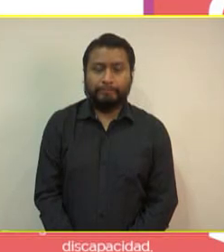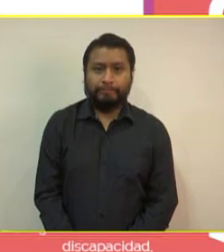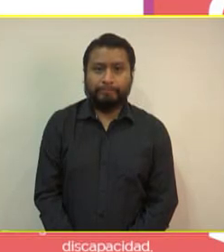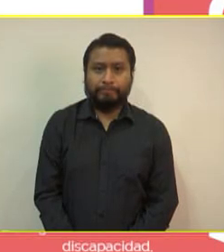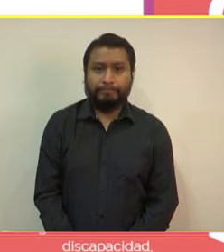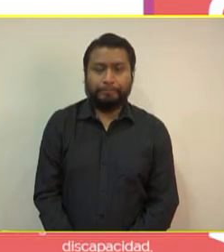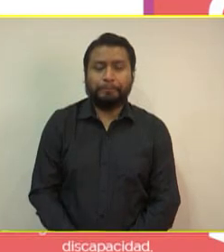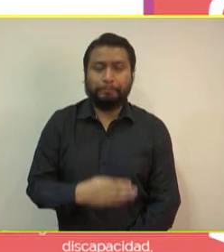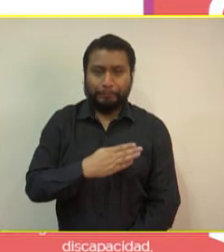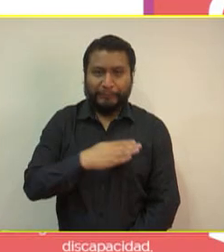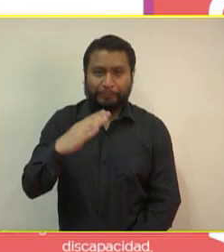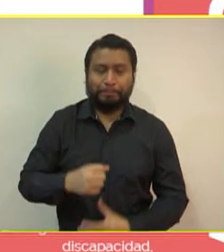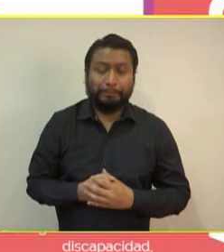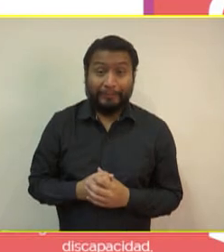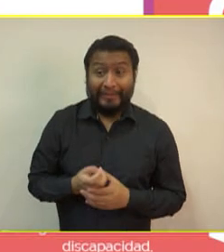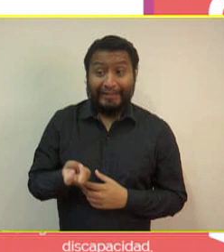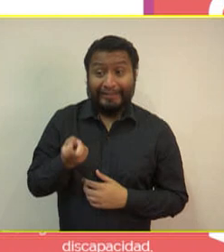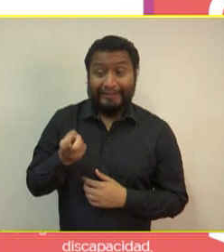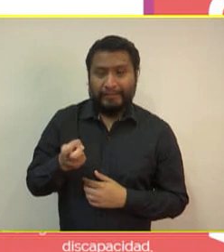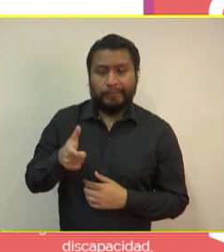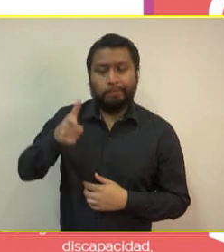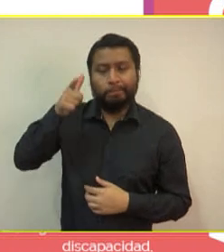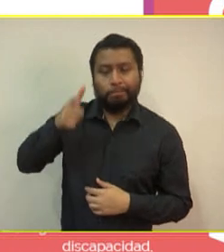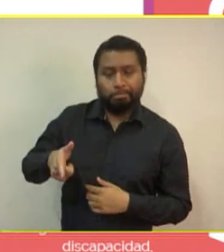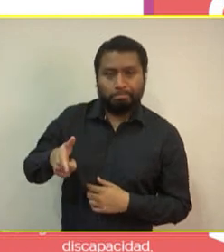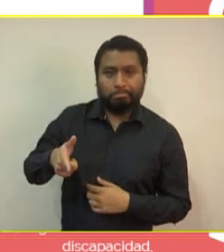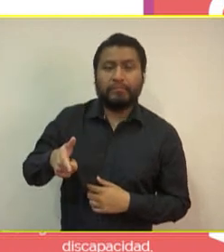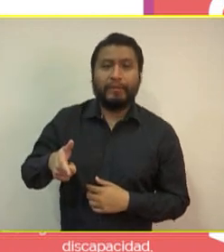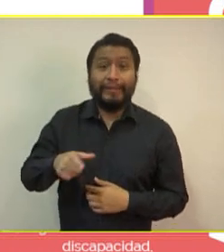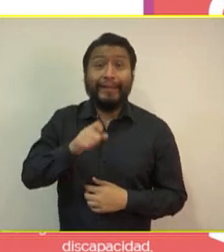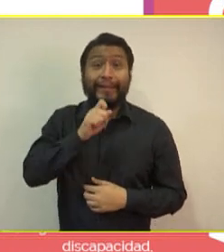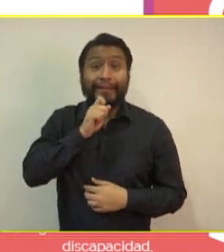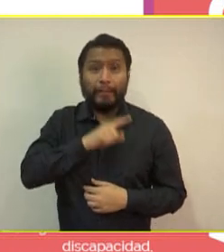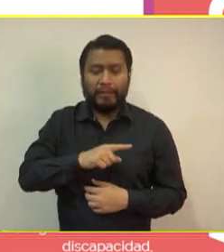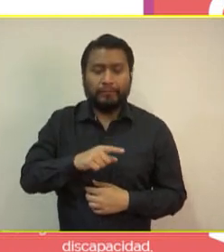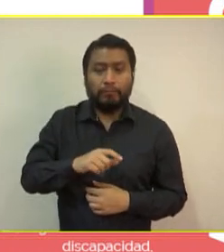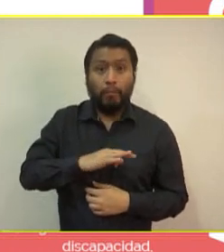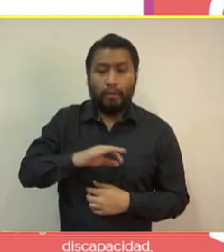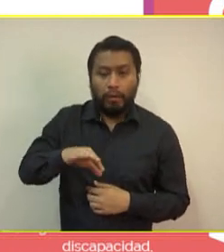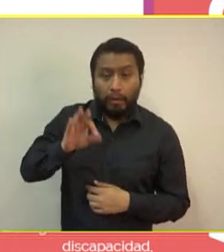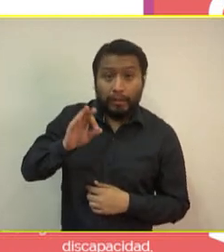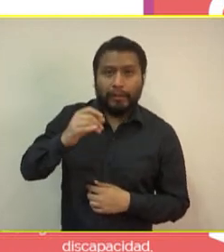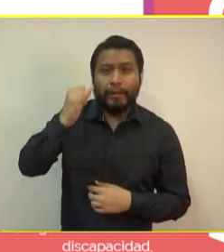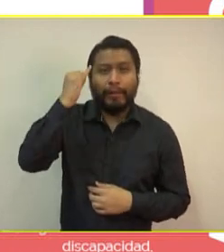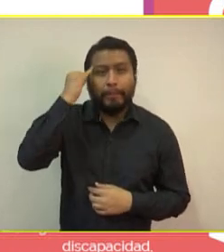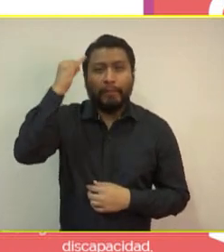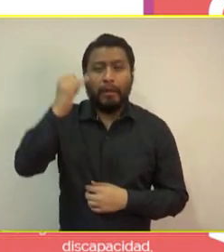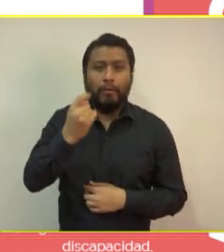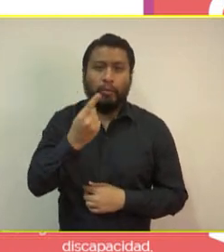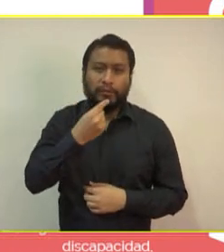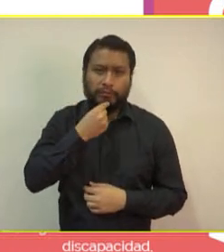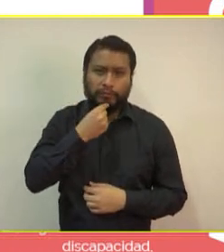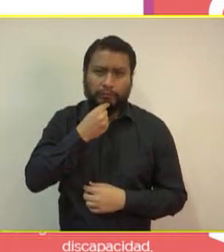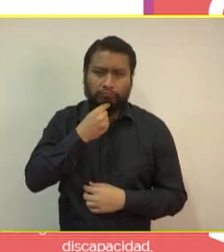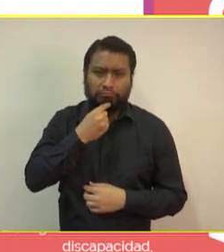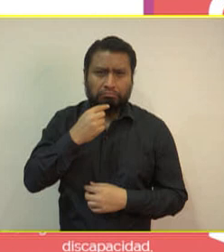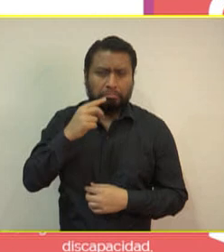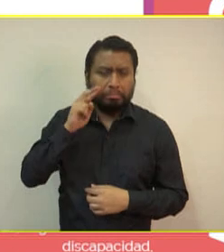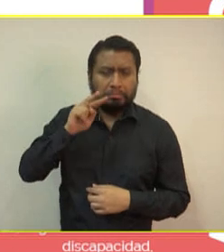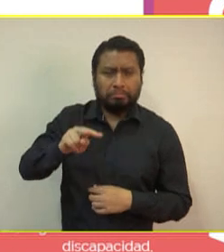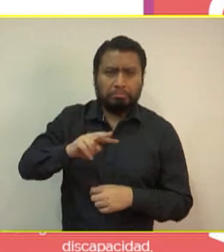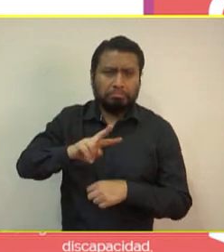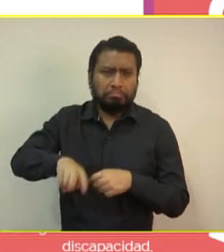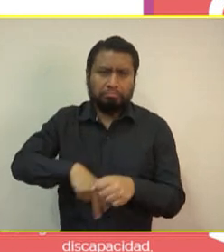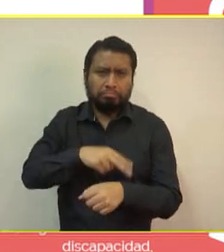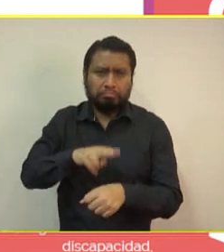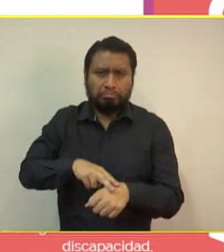Bueno, dado este tema, también encontramos que si para un niño normovisual es difícil mantener atención en las ciencias,